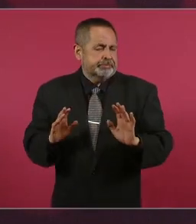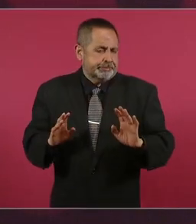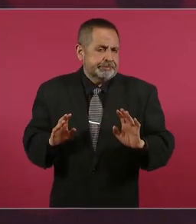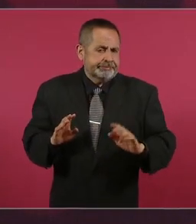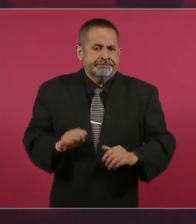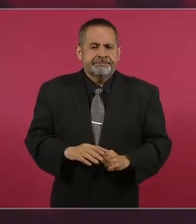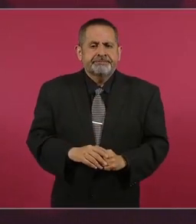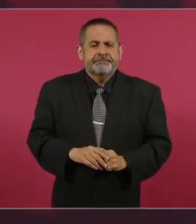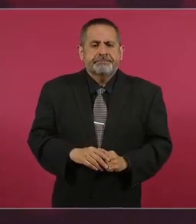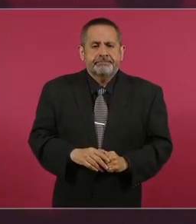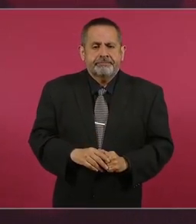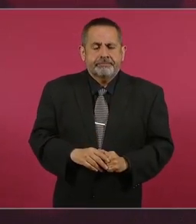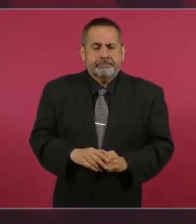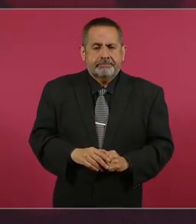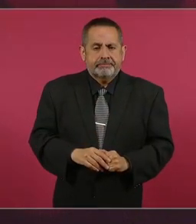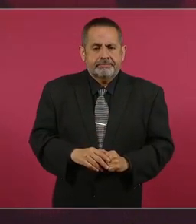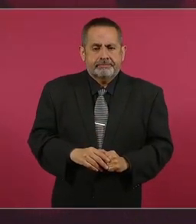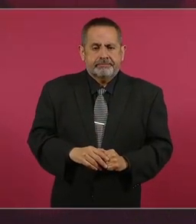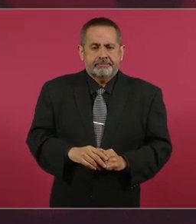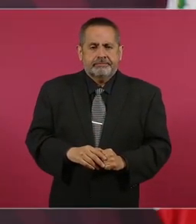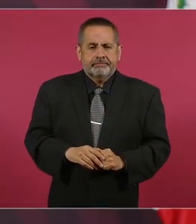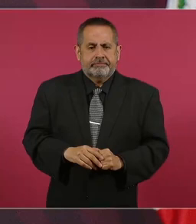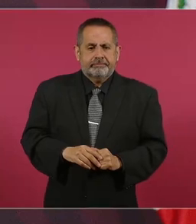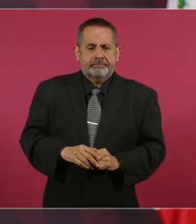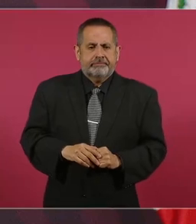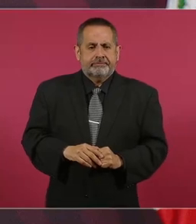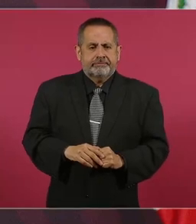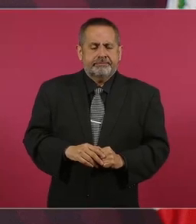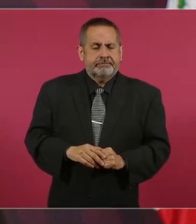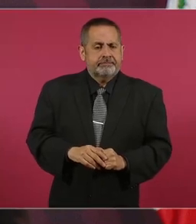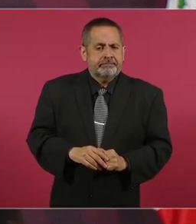estamos casi con